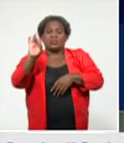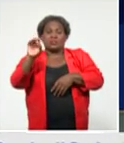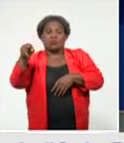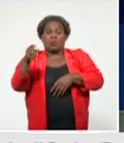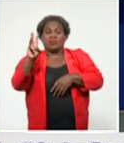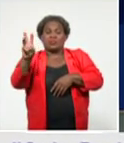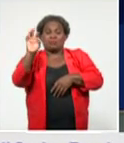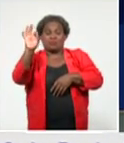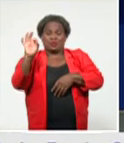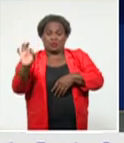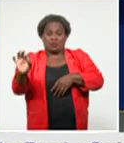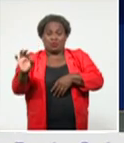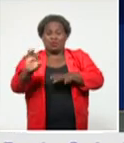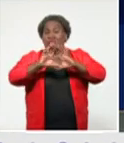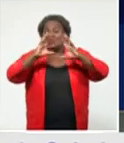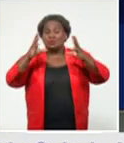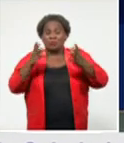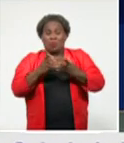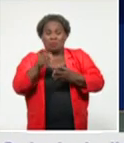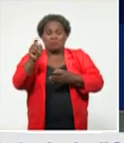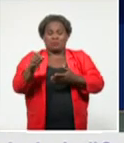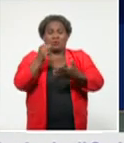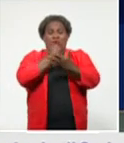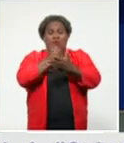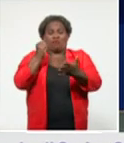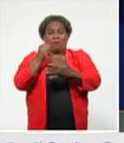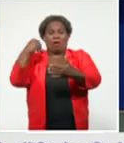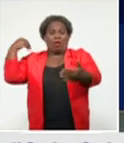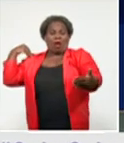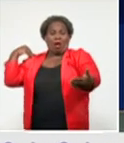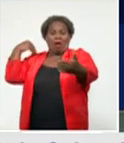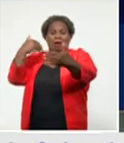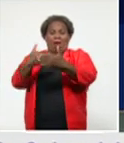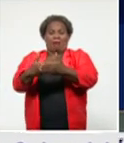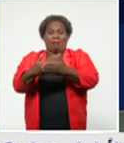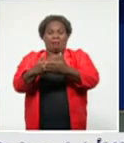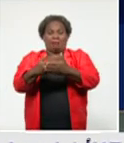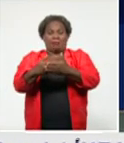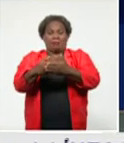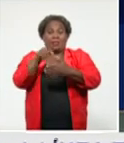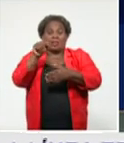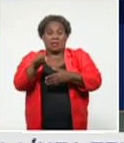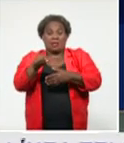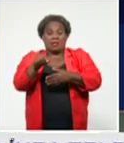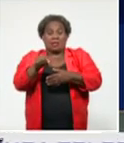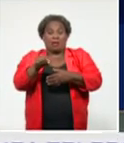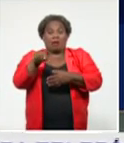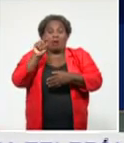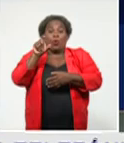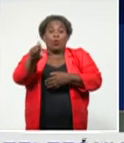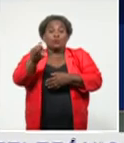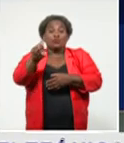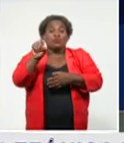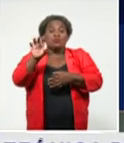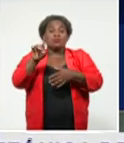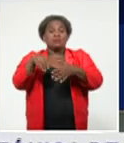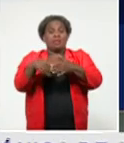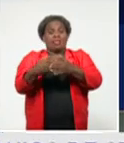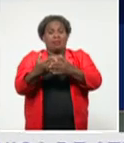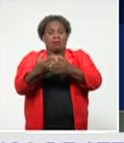57,3% de todos los confirmados hasta la fecha. Cuando vamos a los últimos 15 días, es